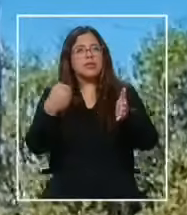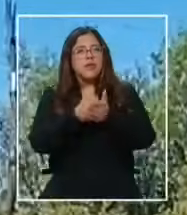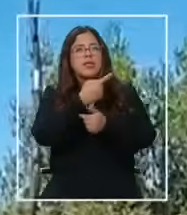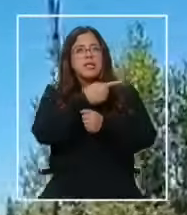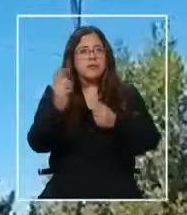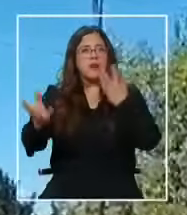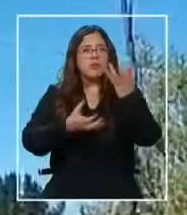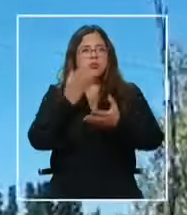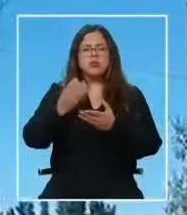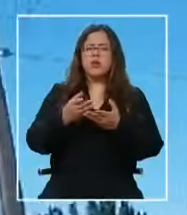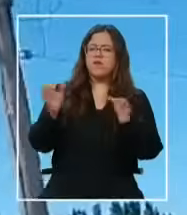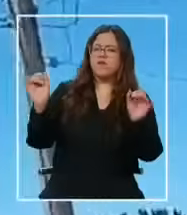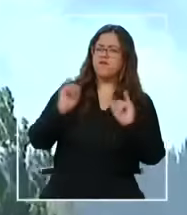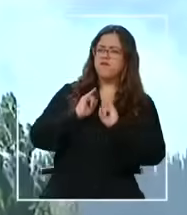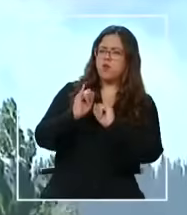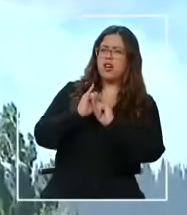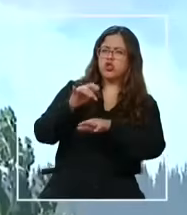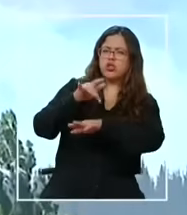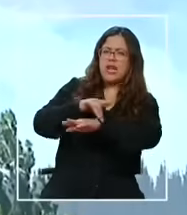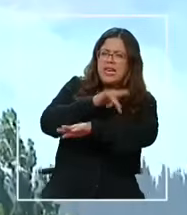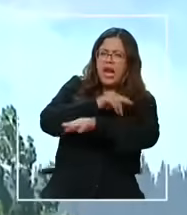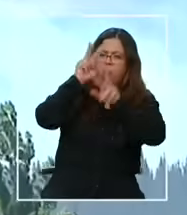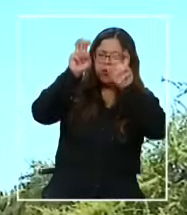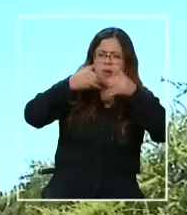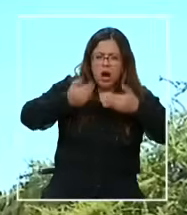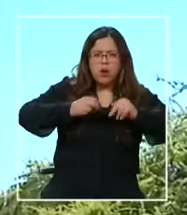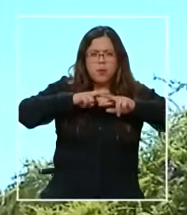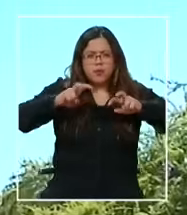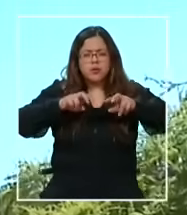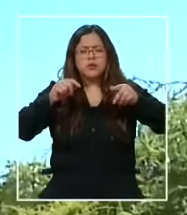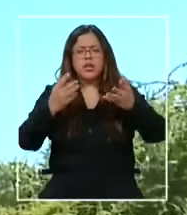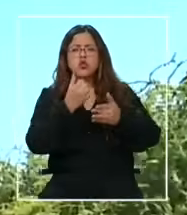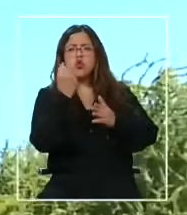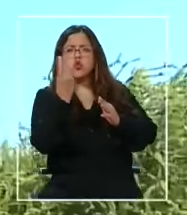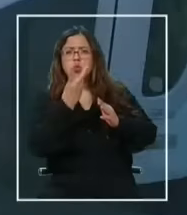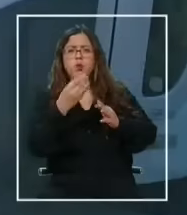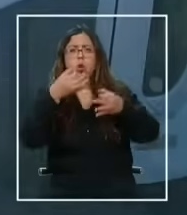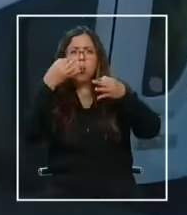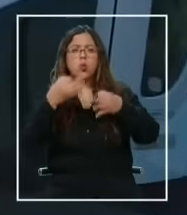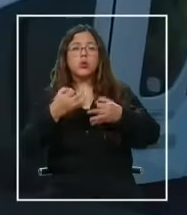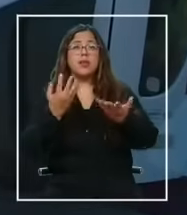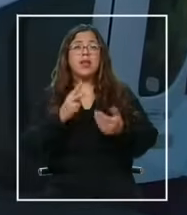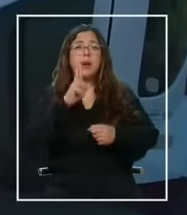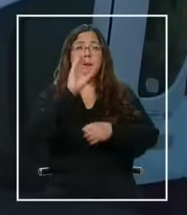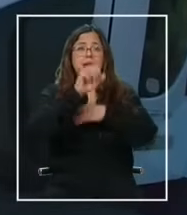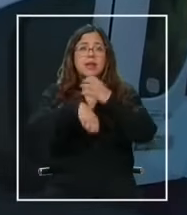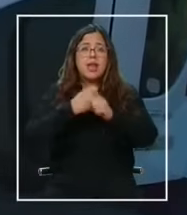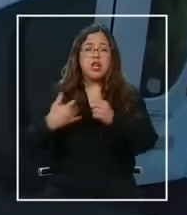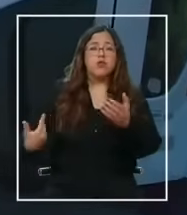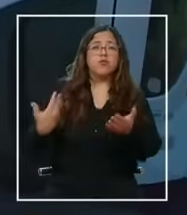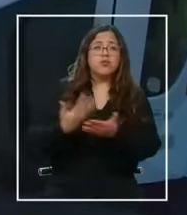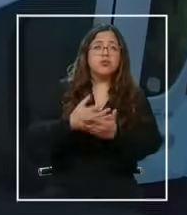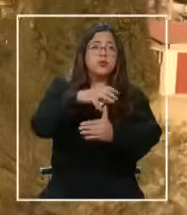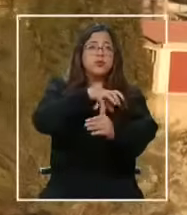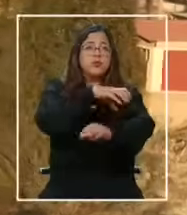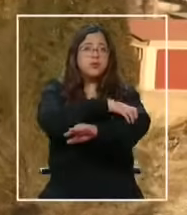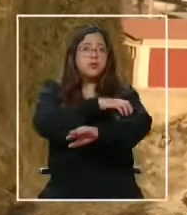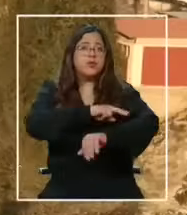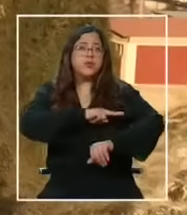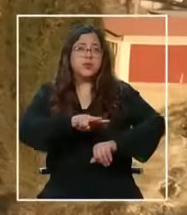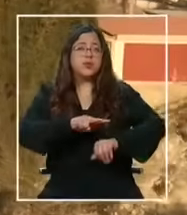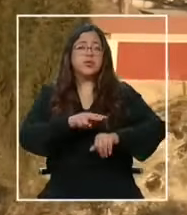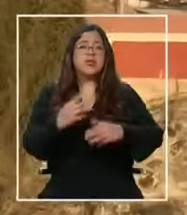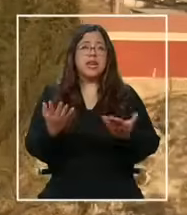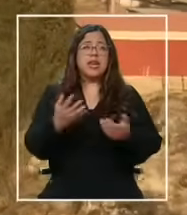declaración delicada sobre un tema que se está investigando solo las estadísticas apuntan a que en 20 años en la región de Valparaíso se han